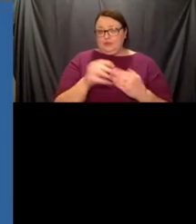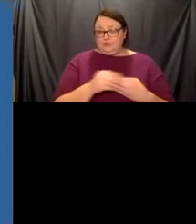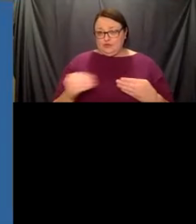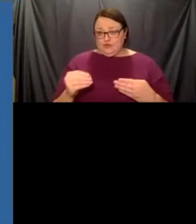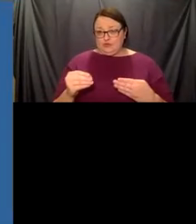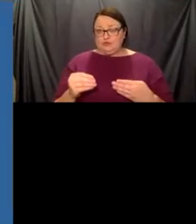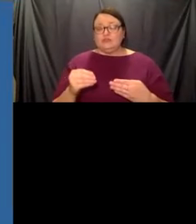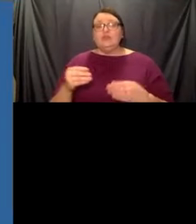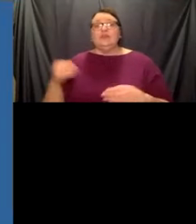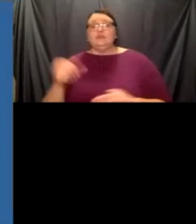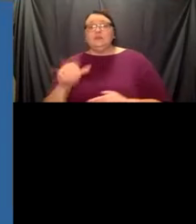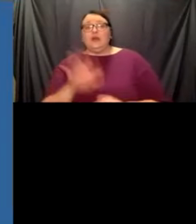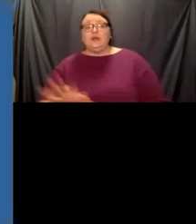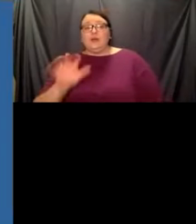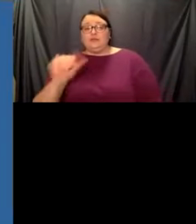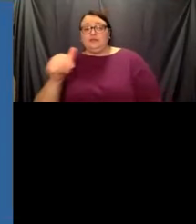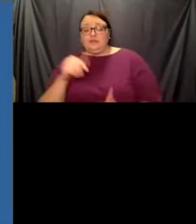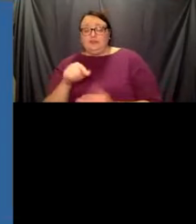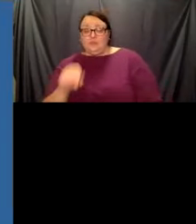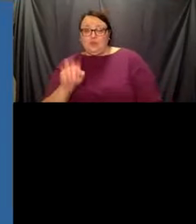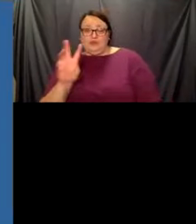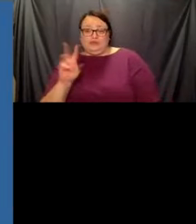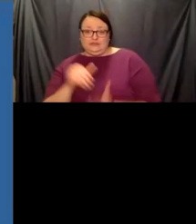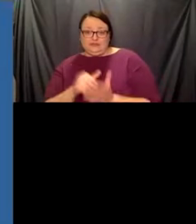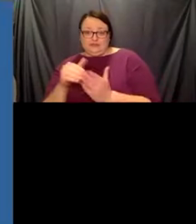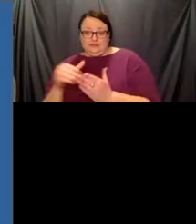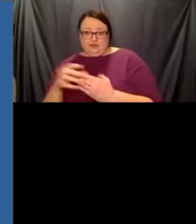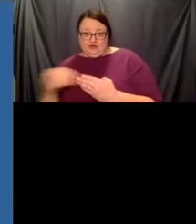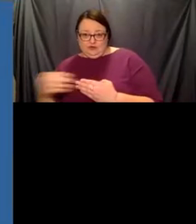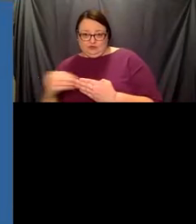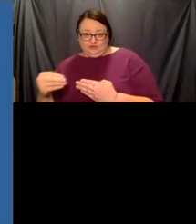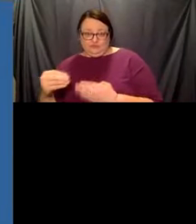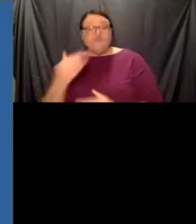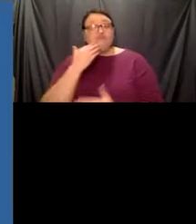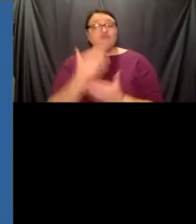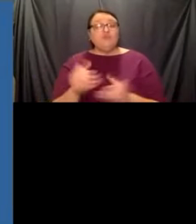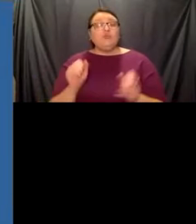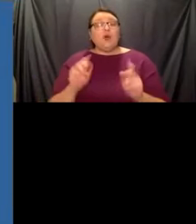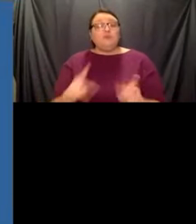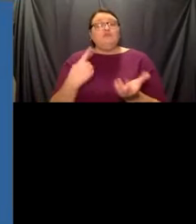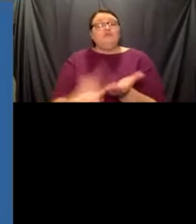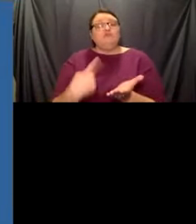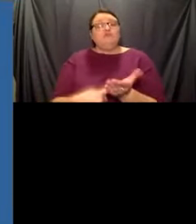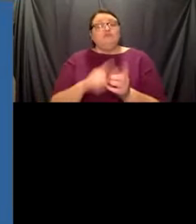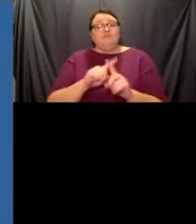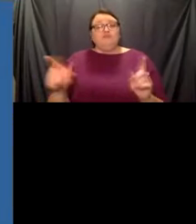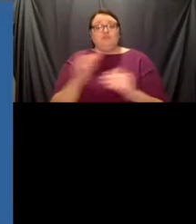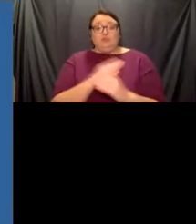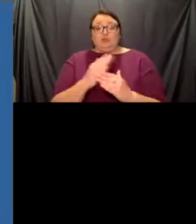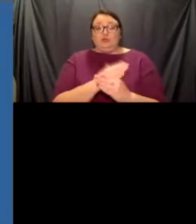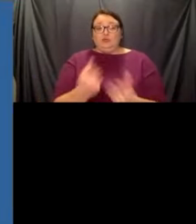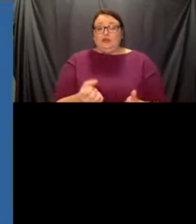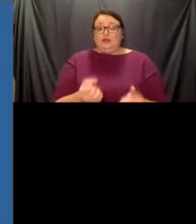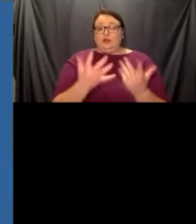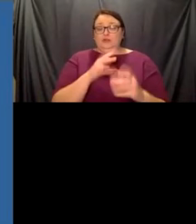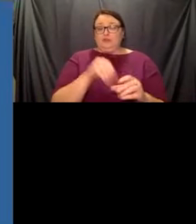año 2021, la ciudad puso a disposición un total de aproximadamente 11.3 millones y gastó un